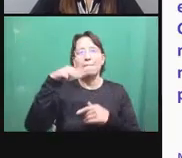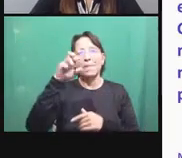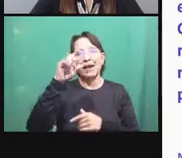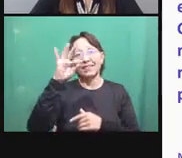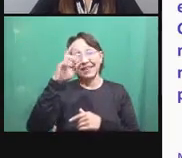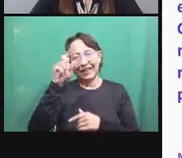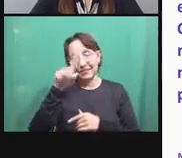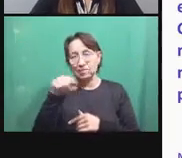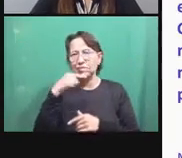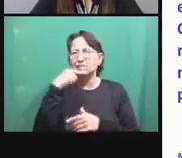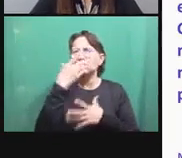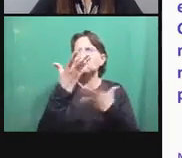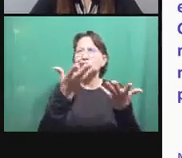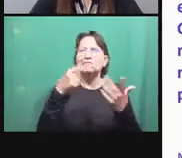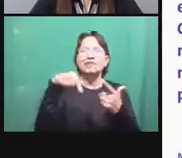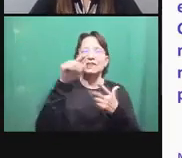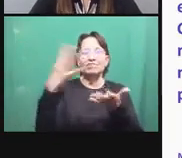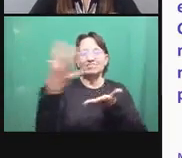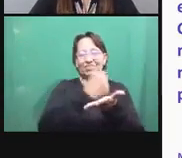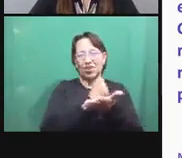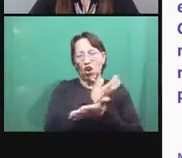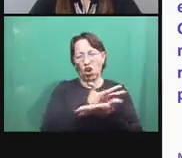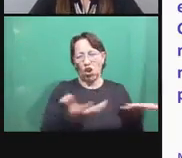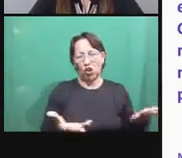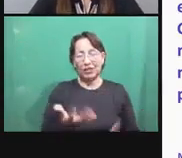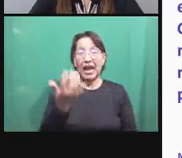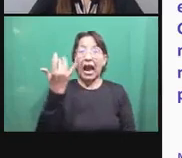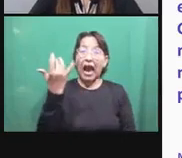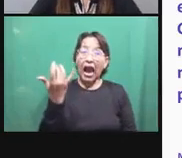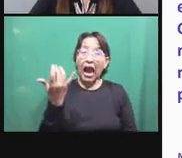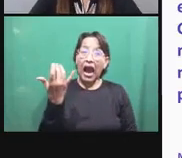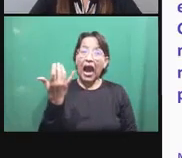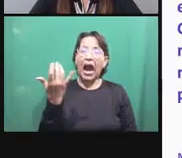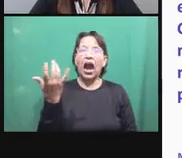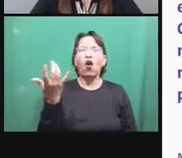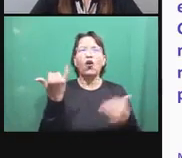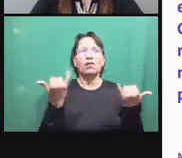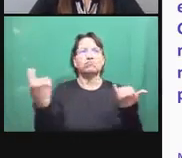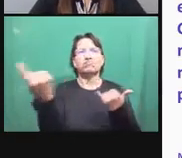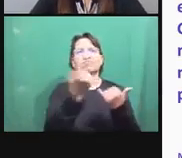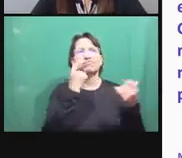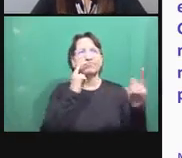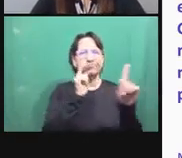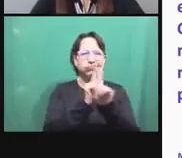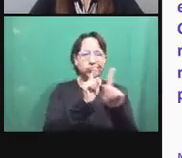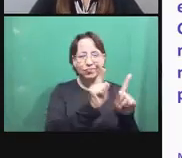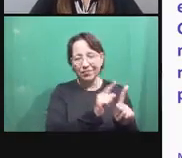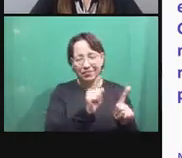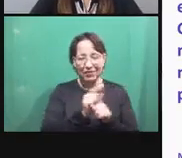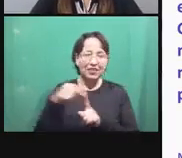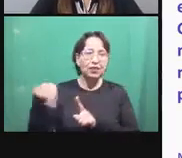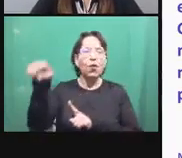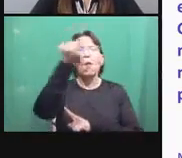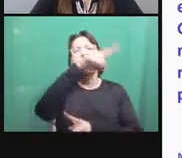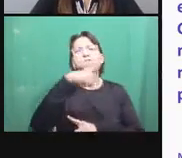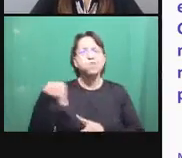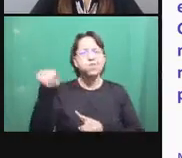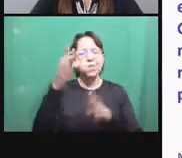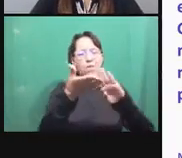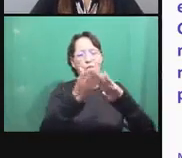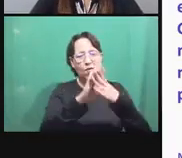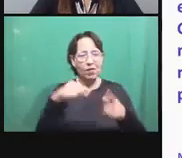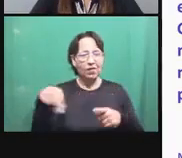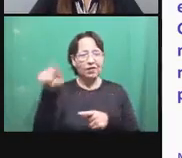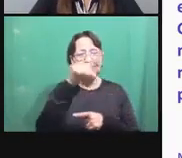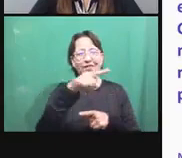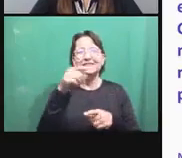los que se les aplicó extinción de dominio y que hoy en día son lugares de encuentro y que cuentan con comunidades que siembran y cosechan allí